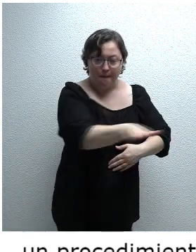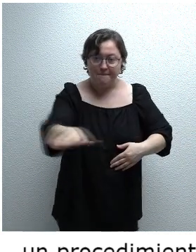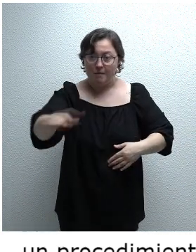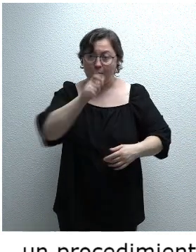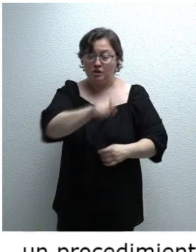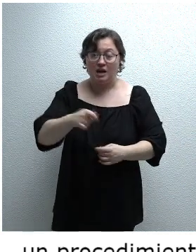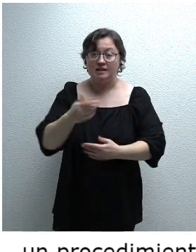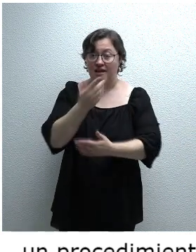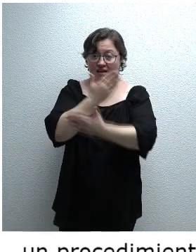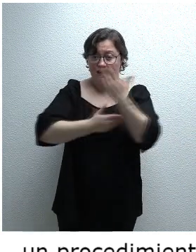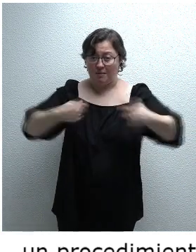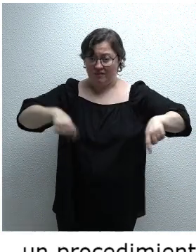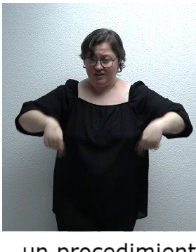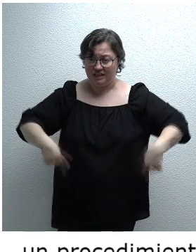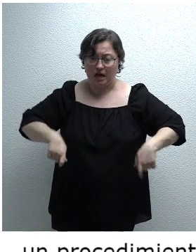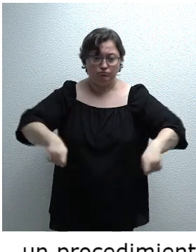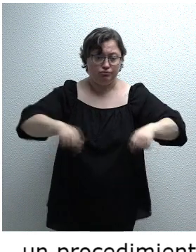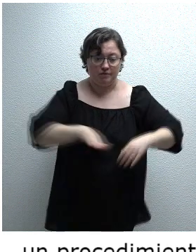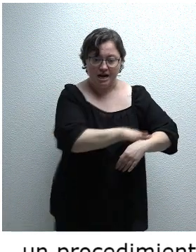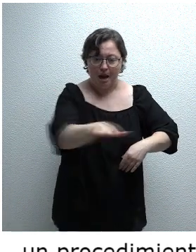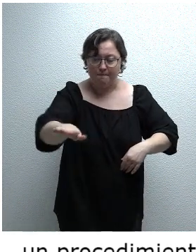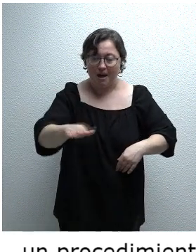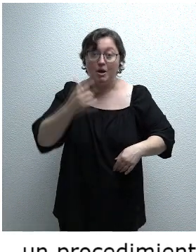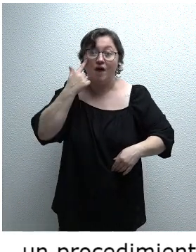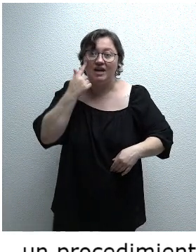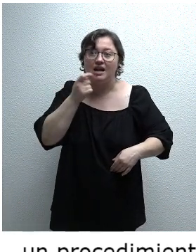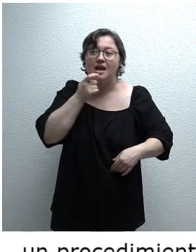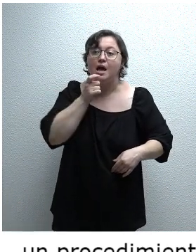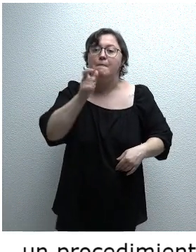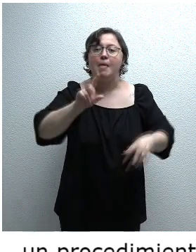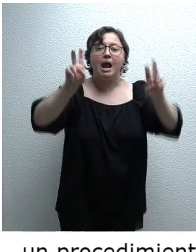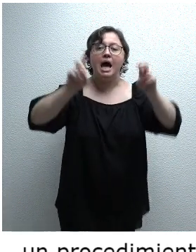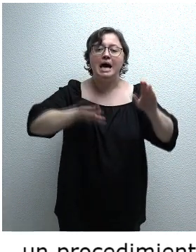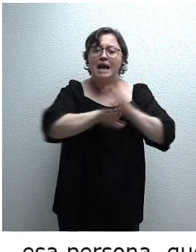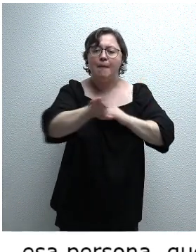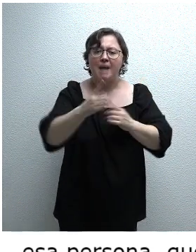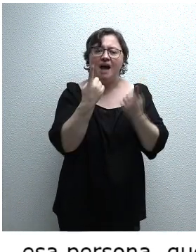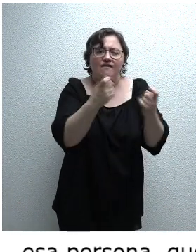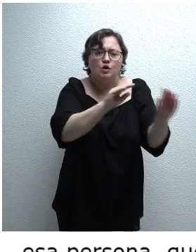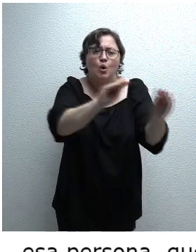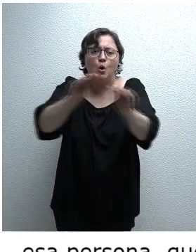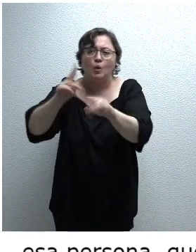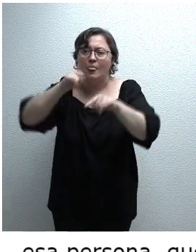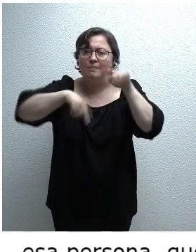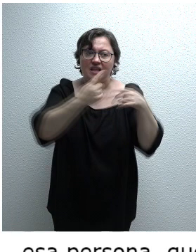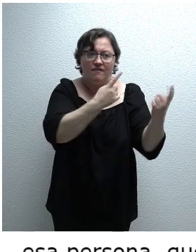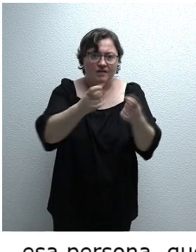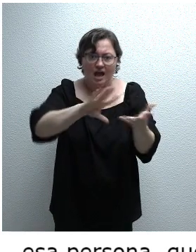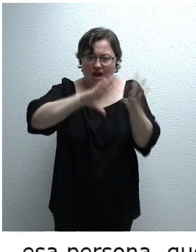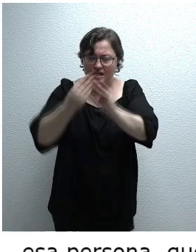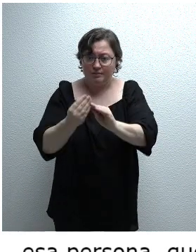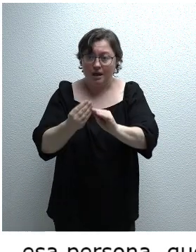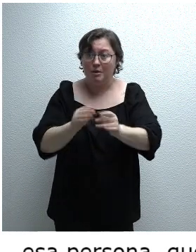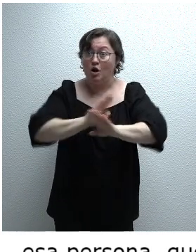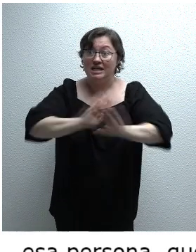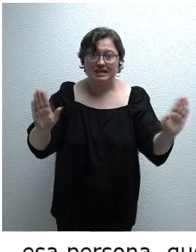tienen unas dificultades de movilidad y ahora lo que hay que ver es qué rampas necesita cada una de las personas en su diversidad y ya está. Pero ese